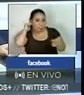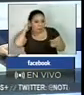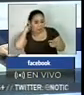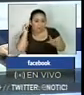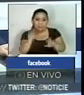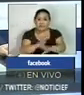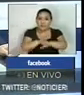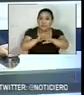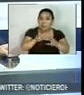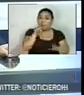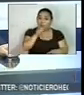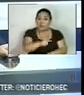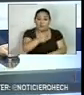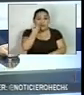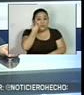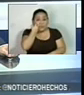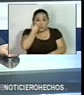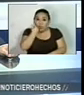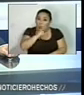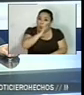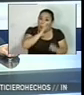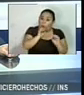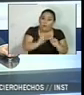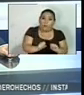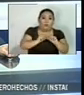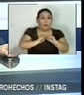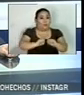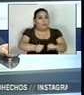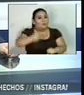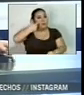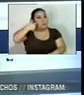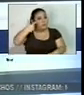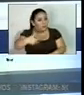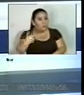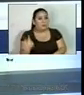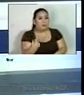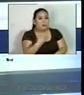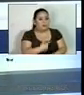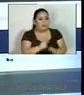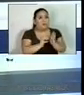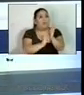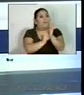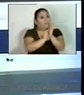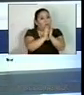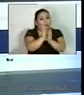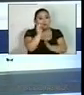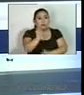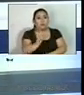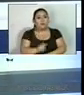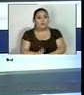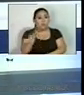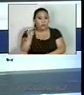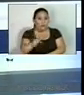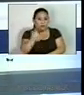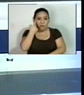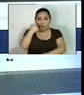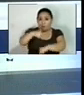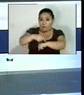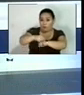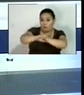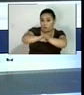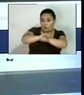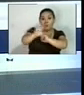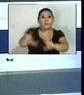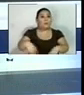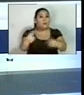enfermedad que sabemos que es mortal, que es grave y que hay muchos salvadoreños que se están enfrentando también a ella. Vamos a ir a una pausa comercial y